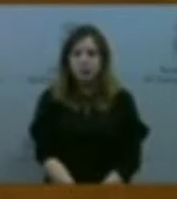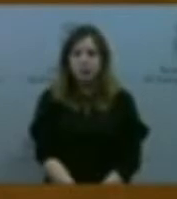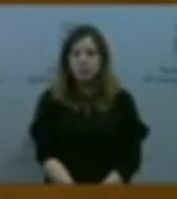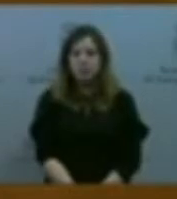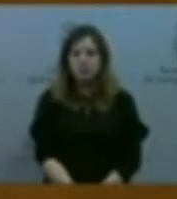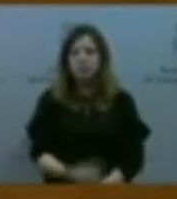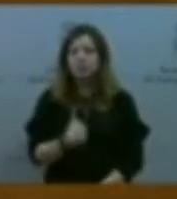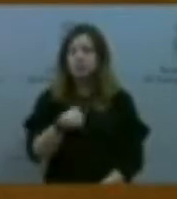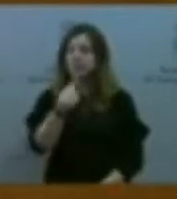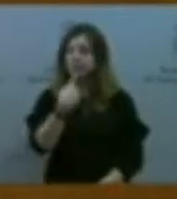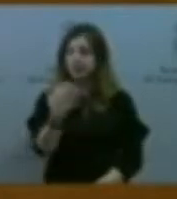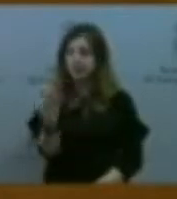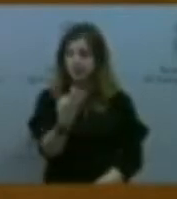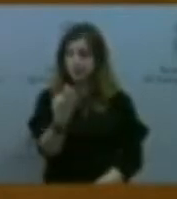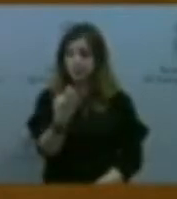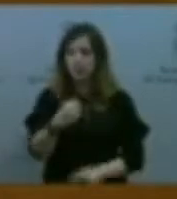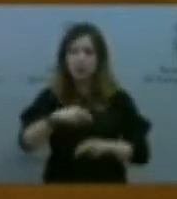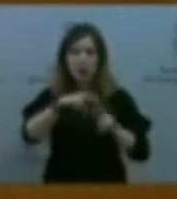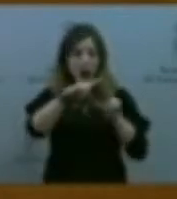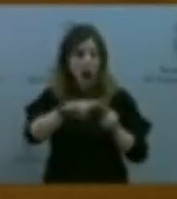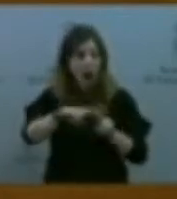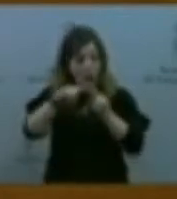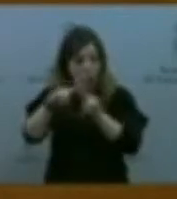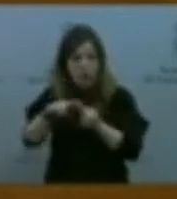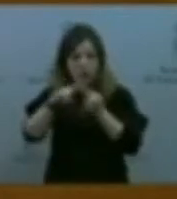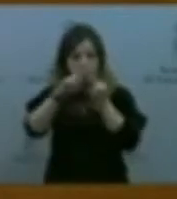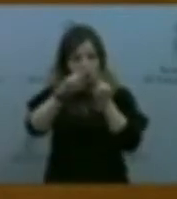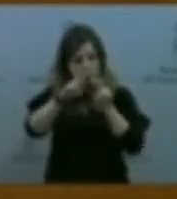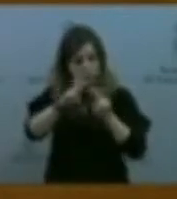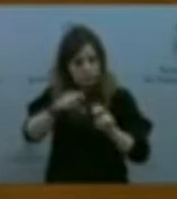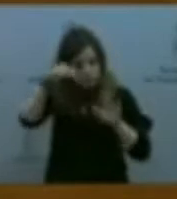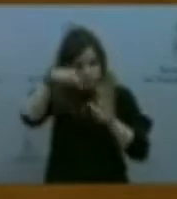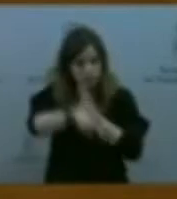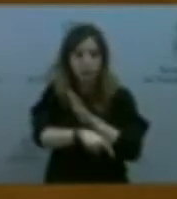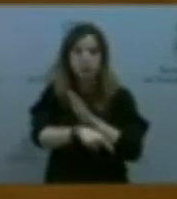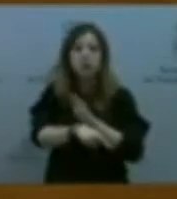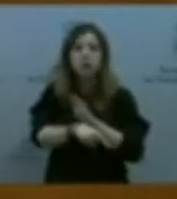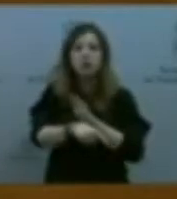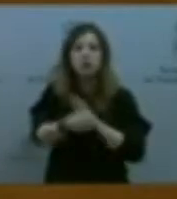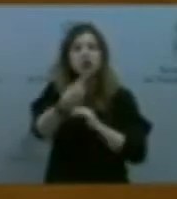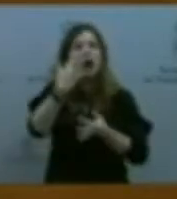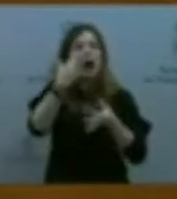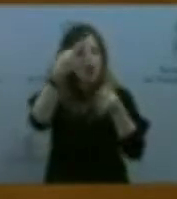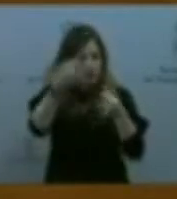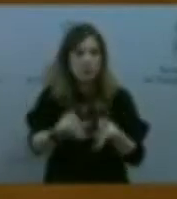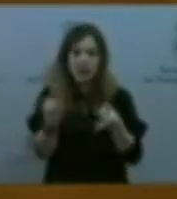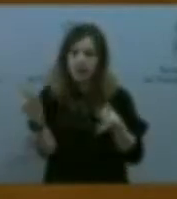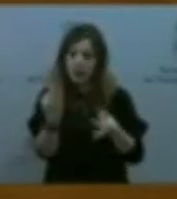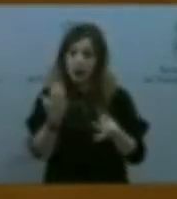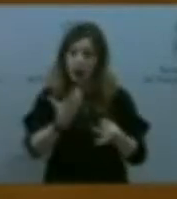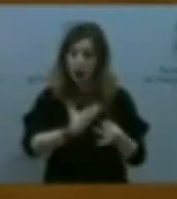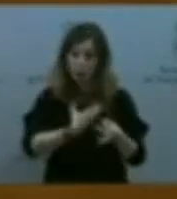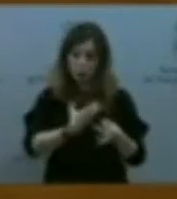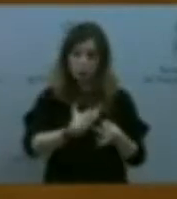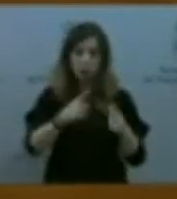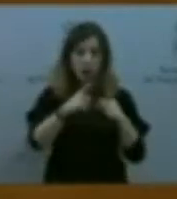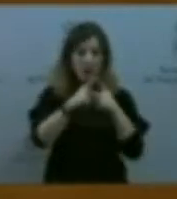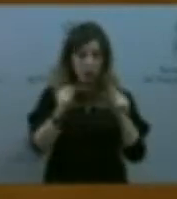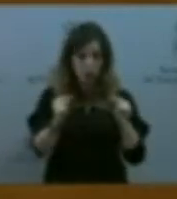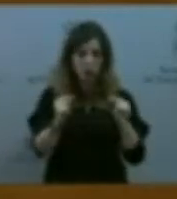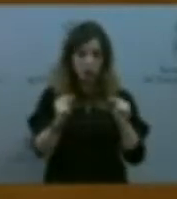y de prospecciones, podemos casi afirmar que los ayuntamientos asturianos han tenido un comportamiento, desde luego,